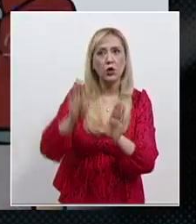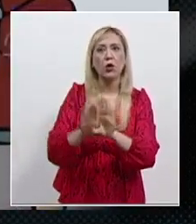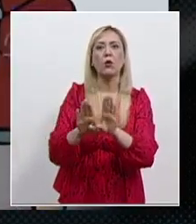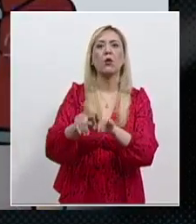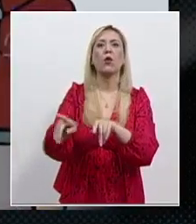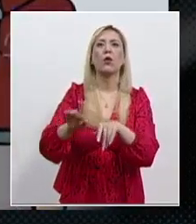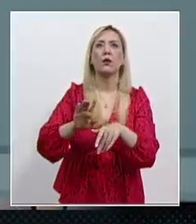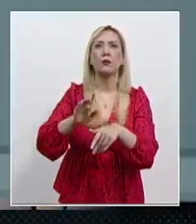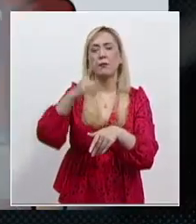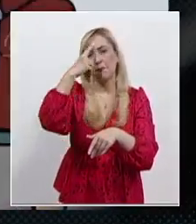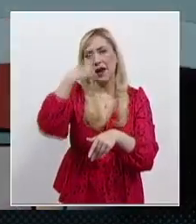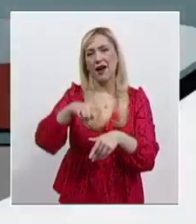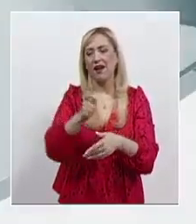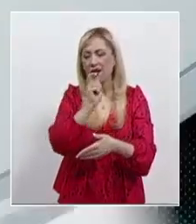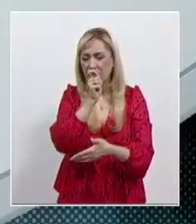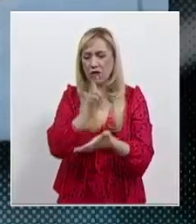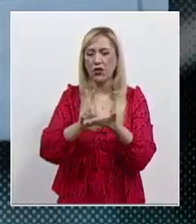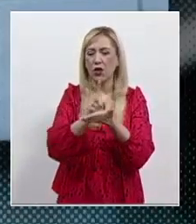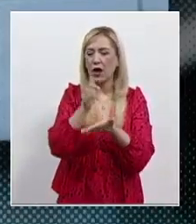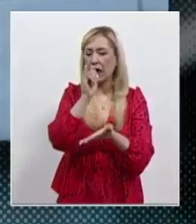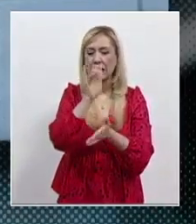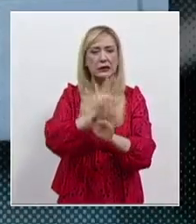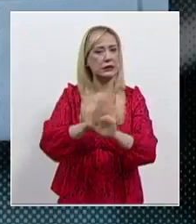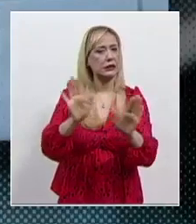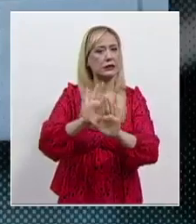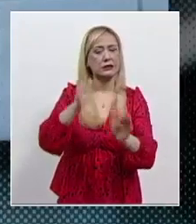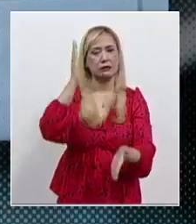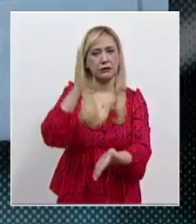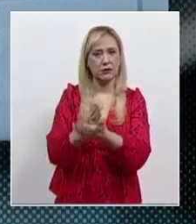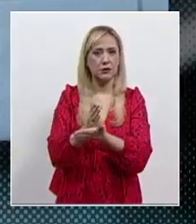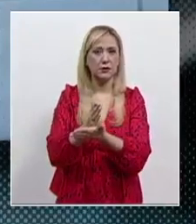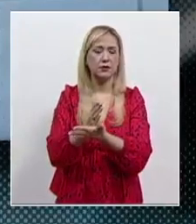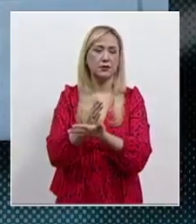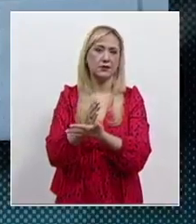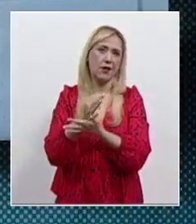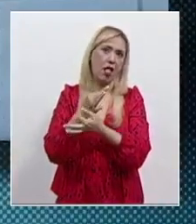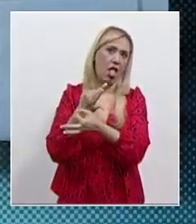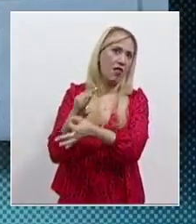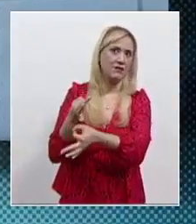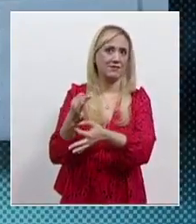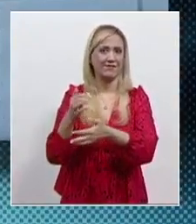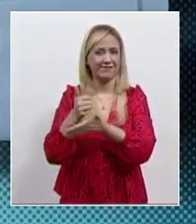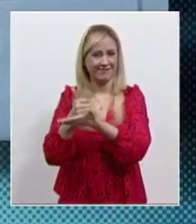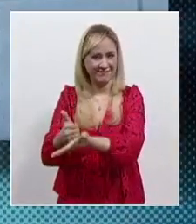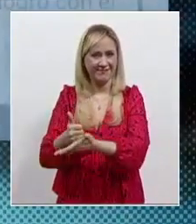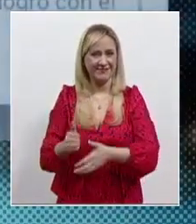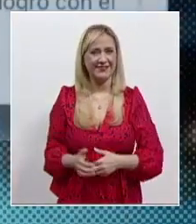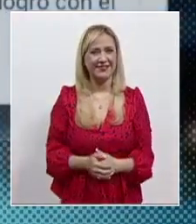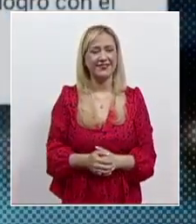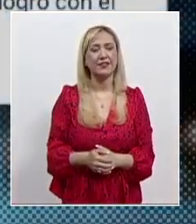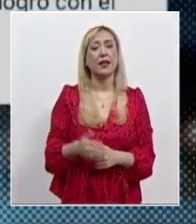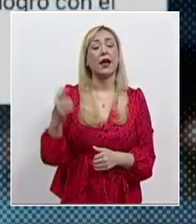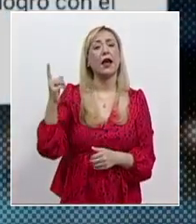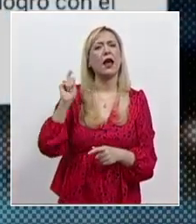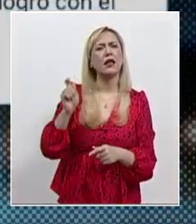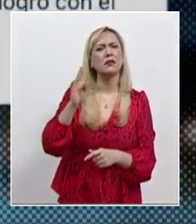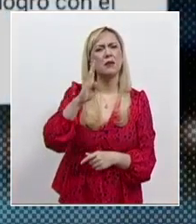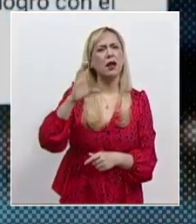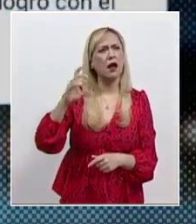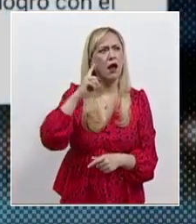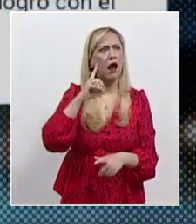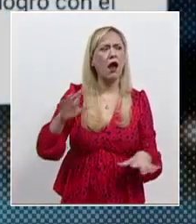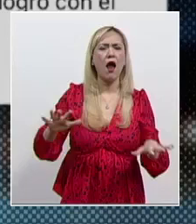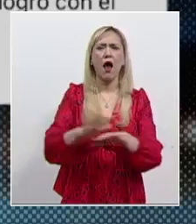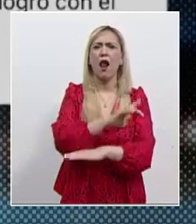abuso de sustancias. El Congreso de Baja California aprobó la iniciativa de reforma a la Ley Orgánica del